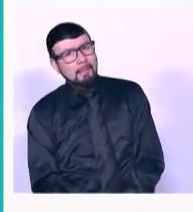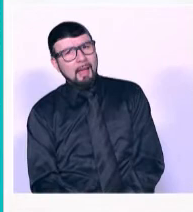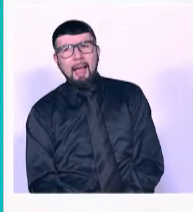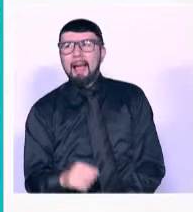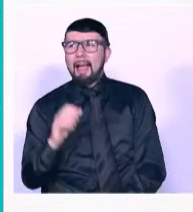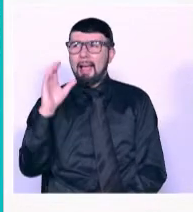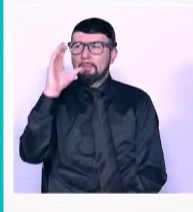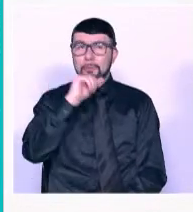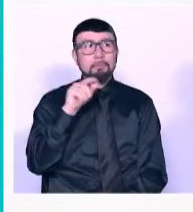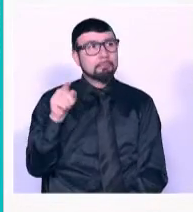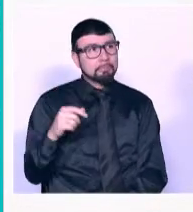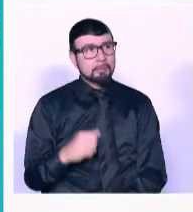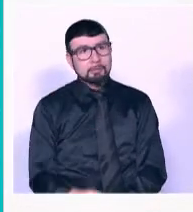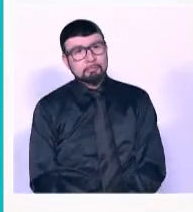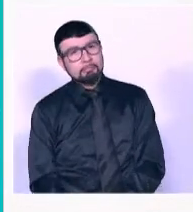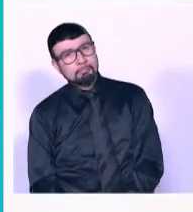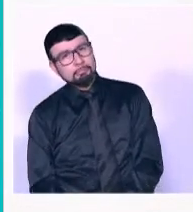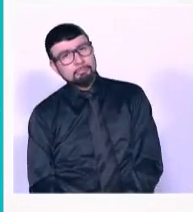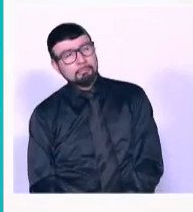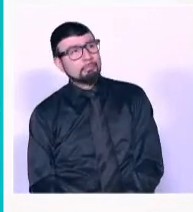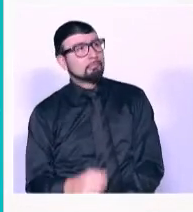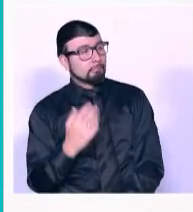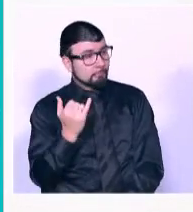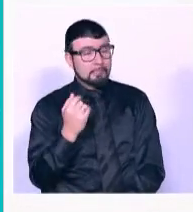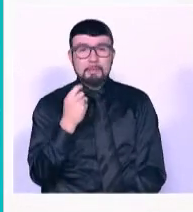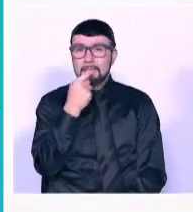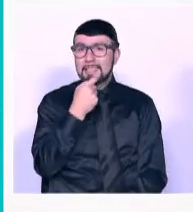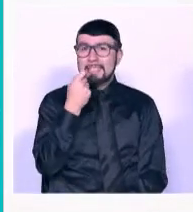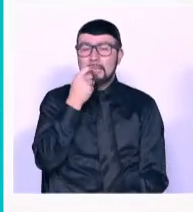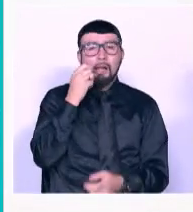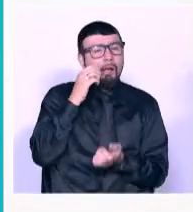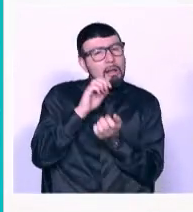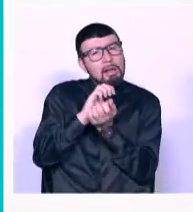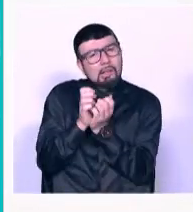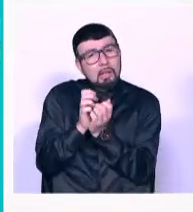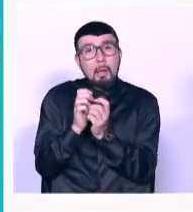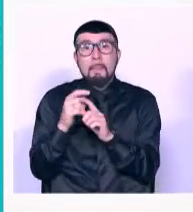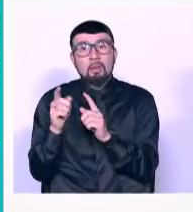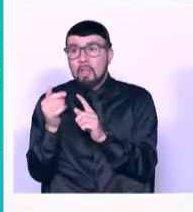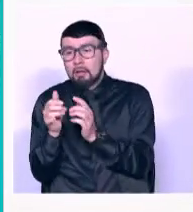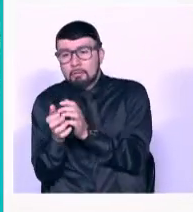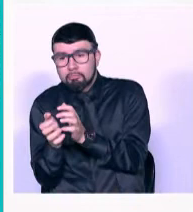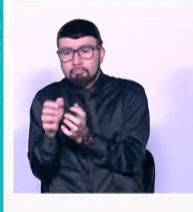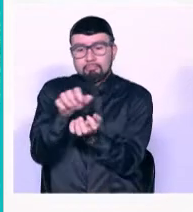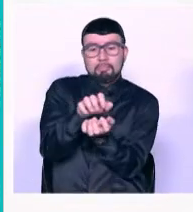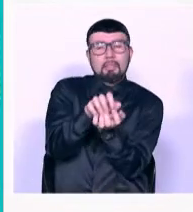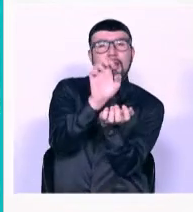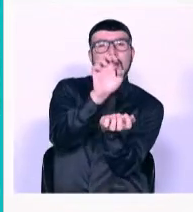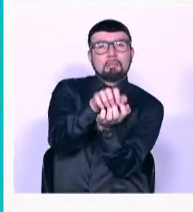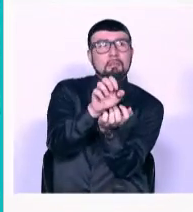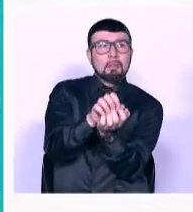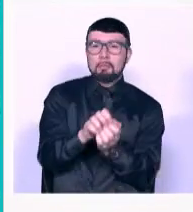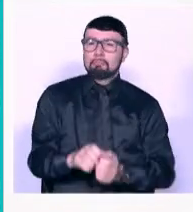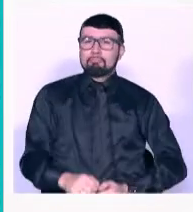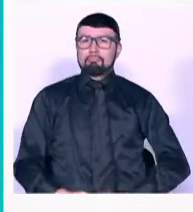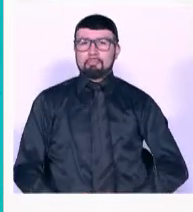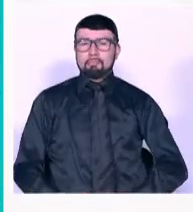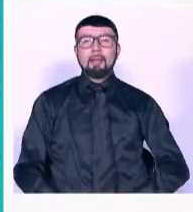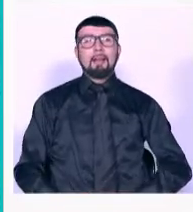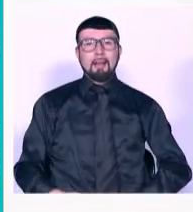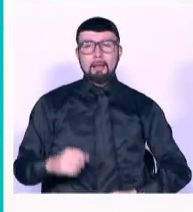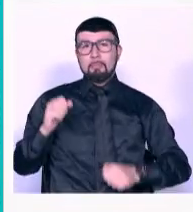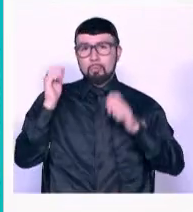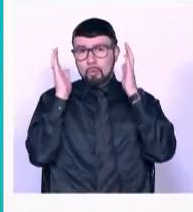el otro más bajito. Al descruzarle la mordida, ya la pacientica pudo enderezar su